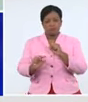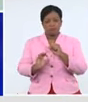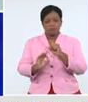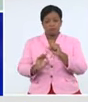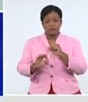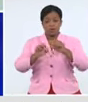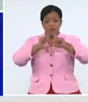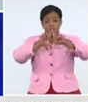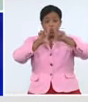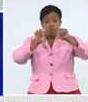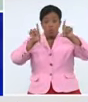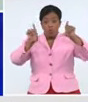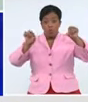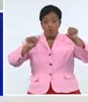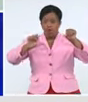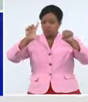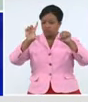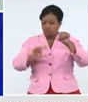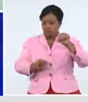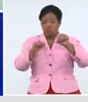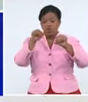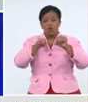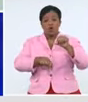país, en Cuba, hoy con